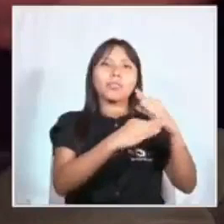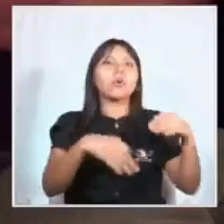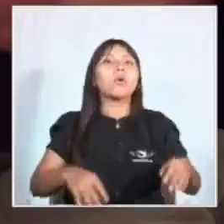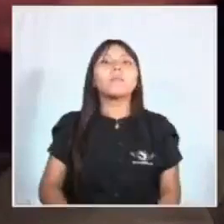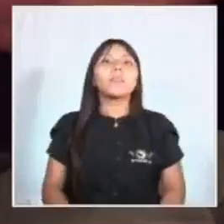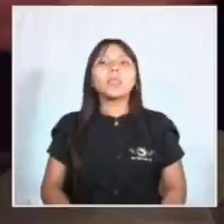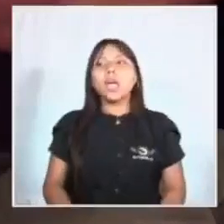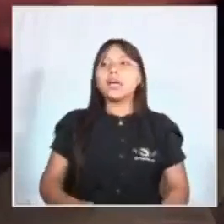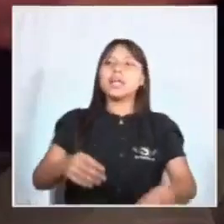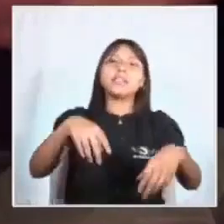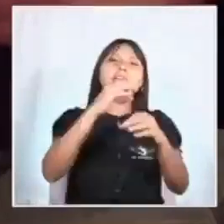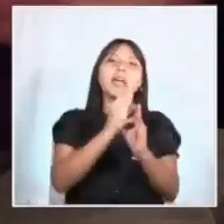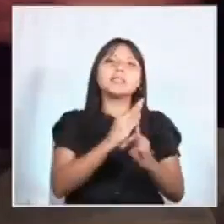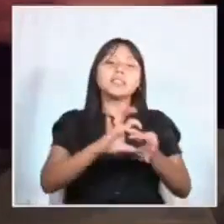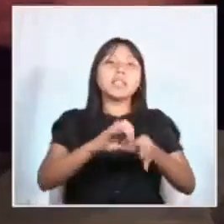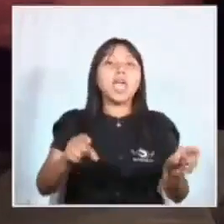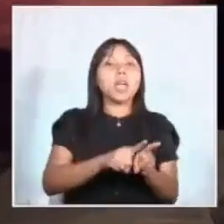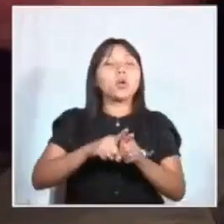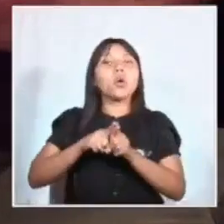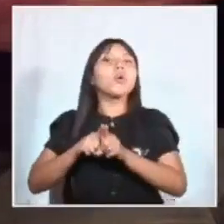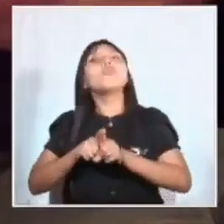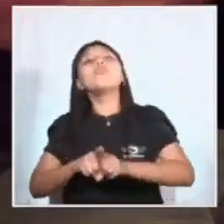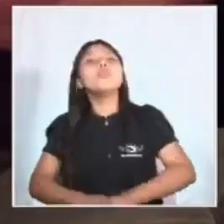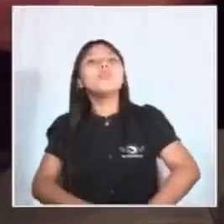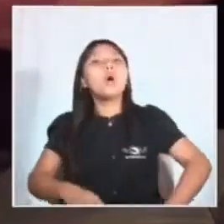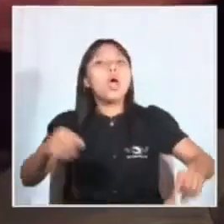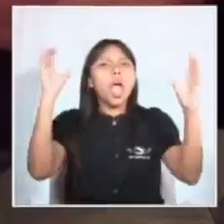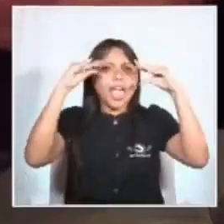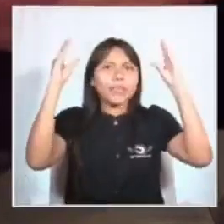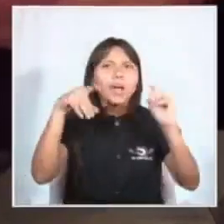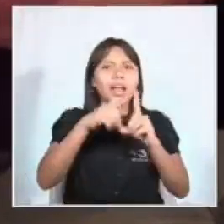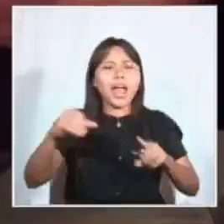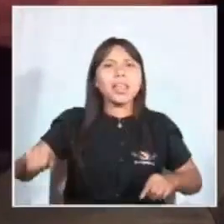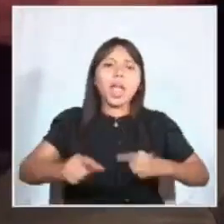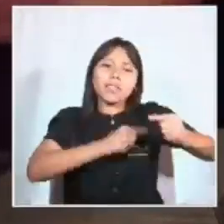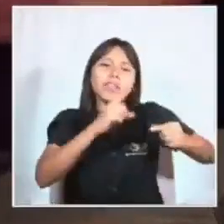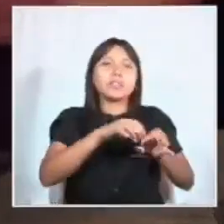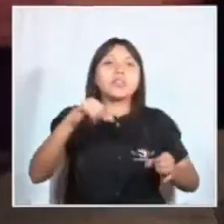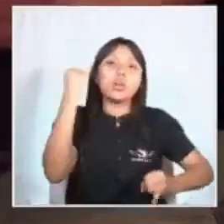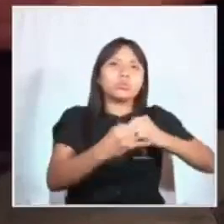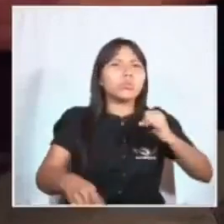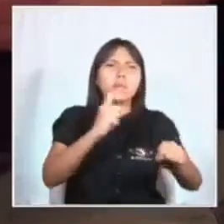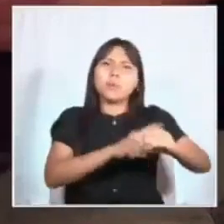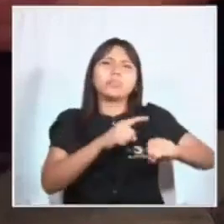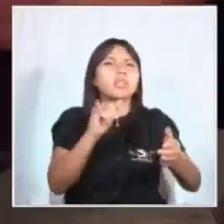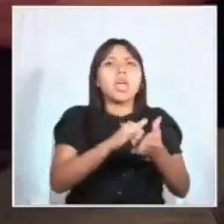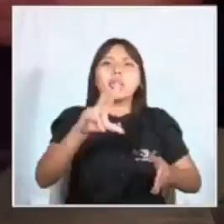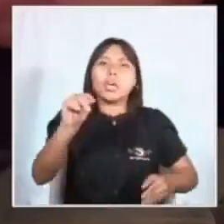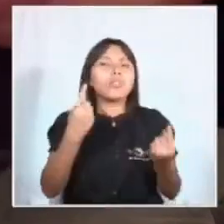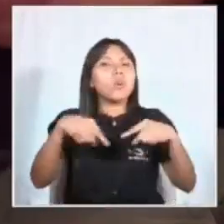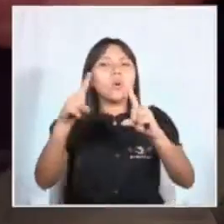estrategias de cómo educar a la generación de los últimos tiempos, que no van a ser